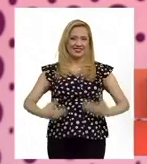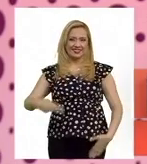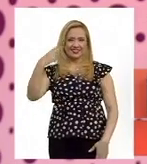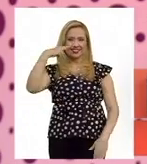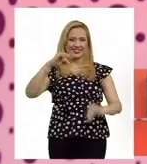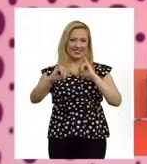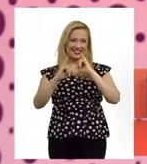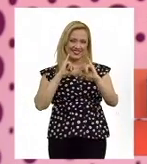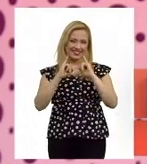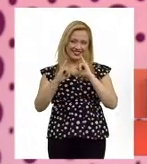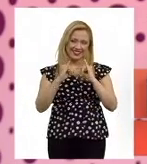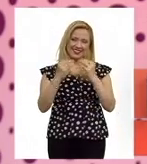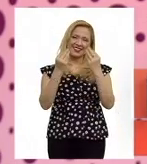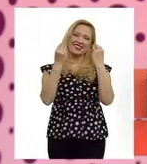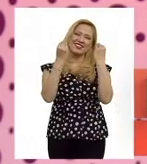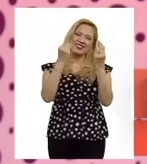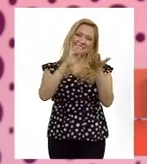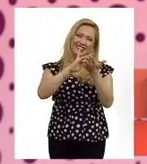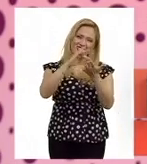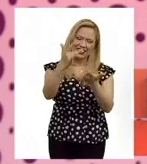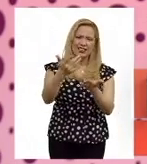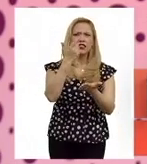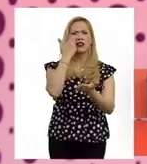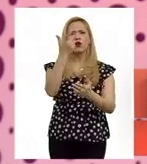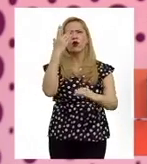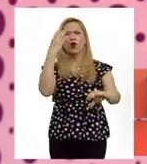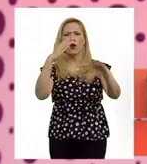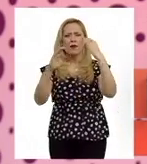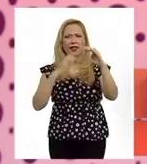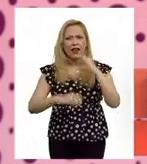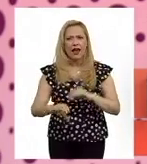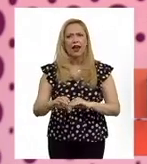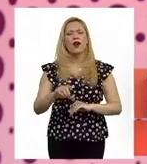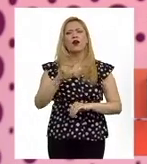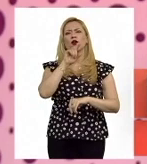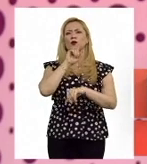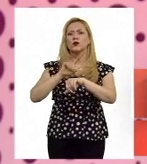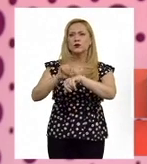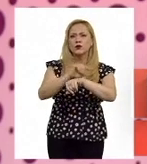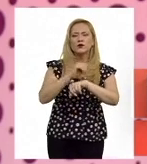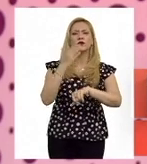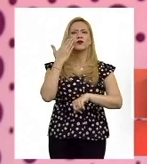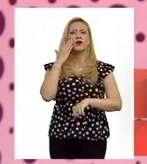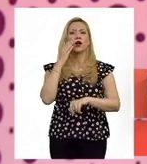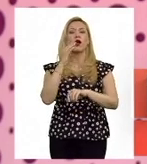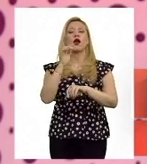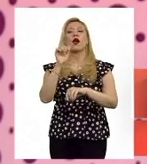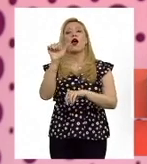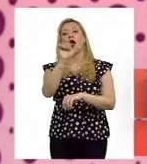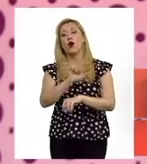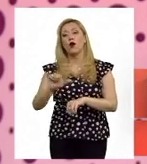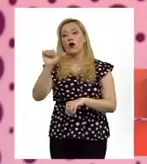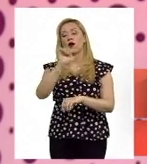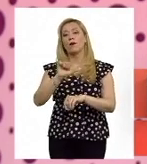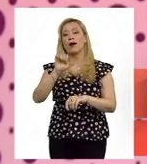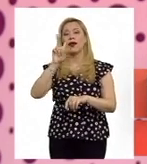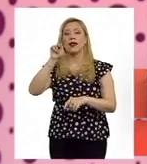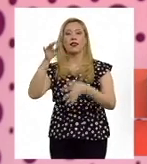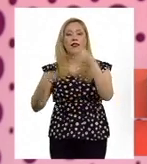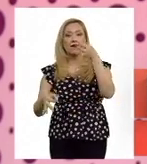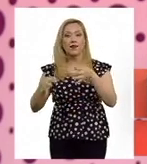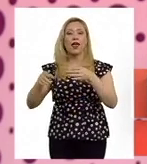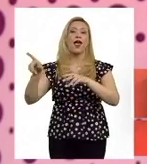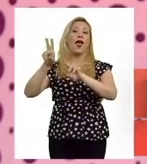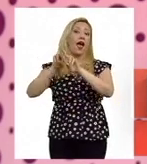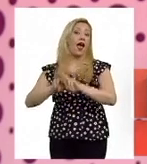nos compartan sus comentarios, sus dudas a través de redes sociales, @ACNUR México o @JusticiaTV, para